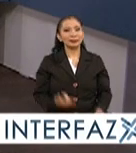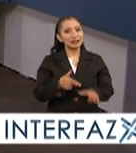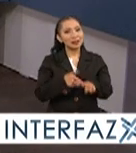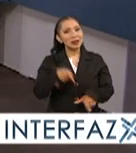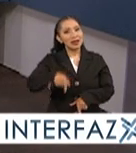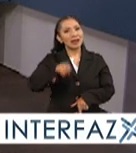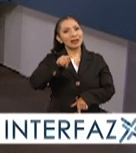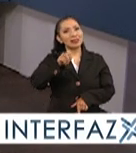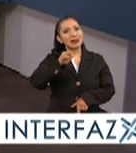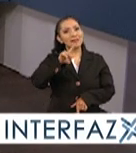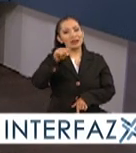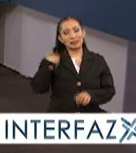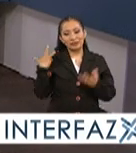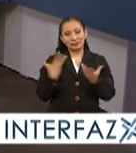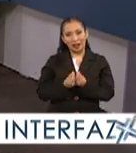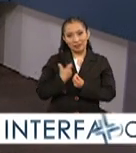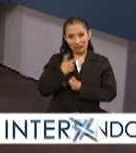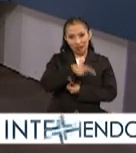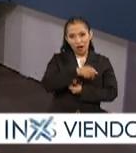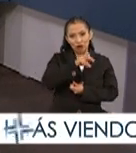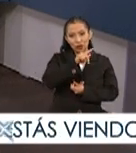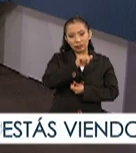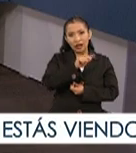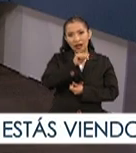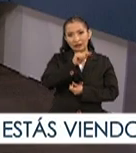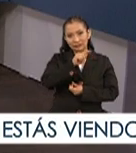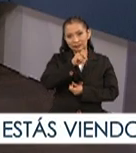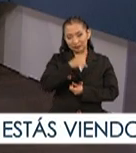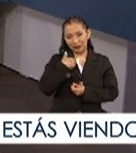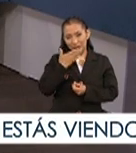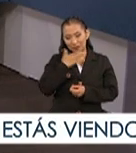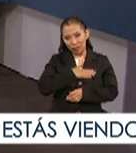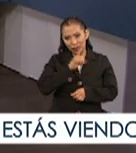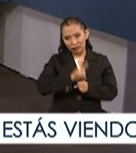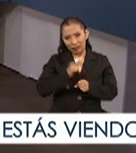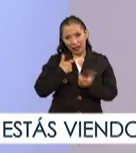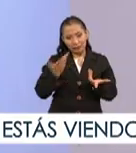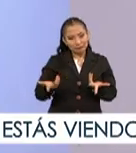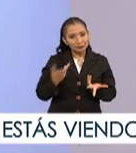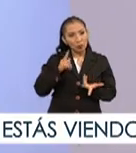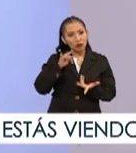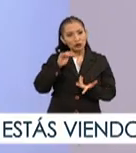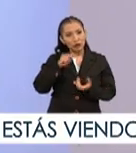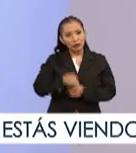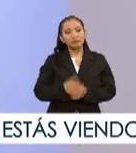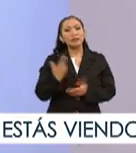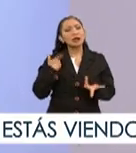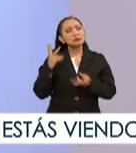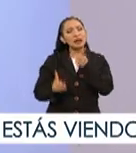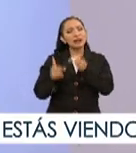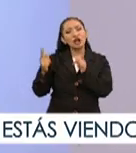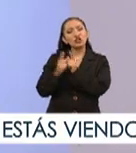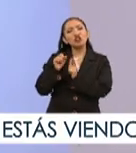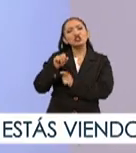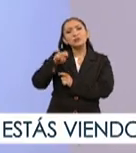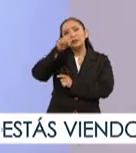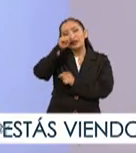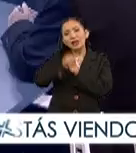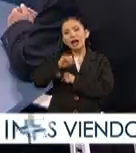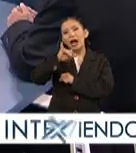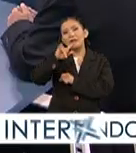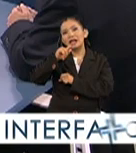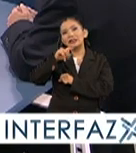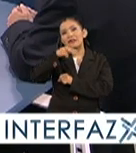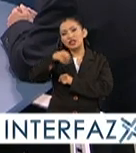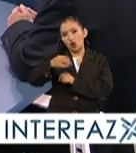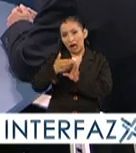Seguimos en Interfaz, se une con nosotros a la conversación Ruth Alarcón. Bienvenida, nuestra directora de producción. Subsecretario, muchas gracias. Estamos platicando con el subsecretario Javier